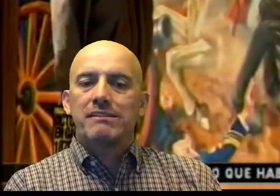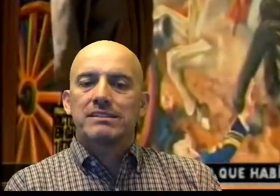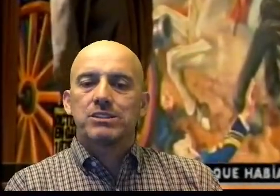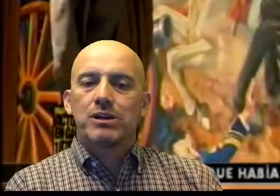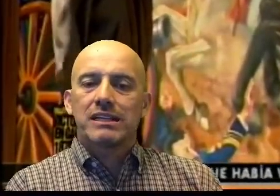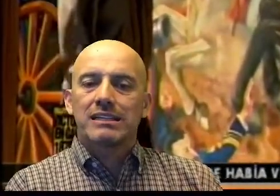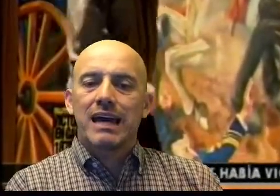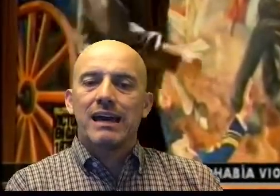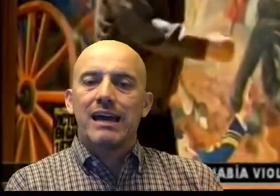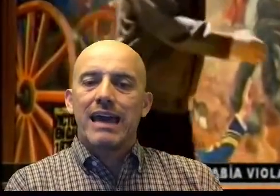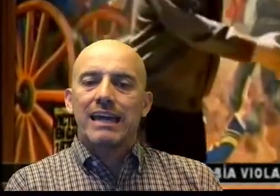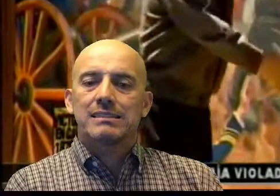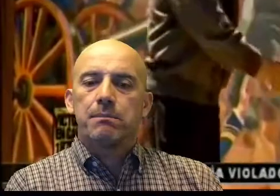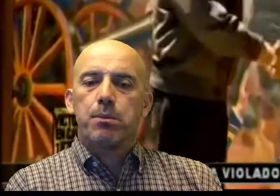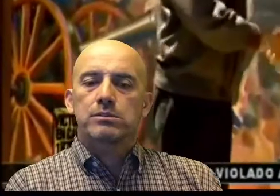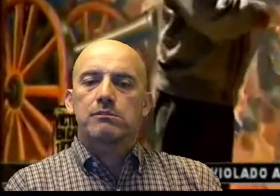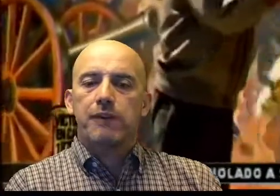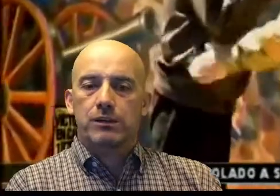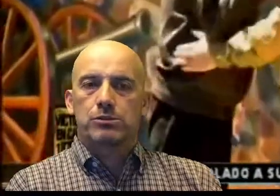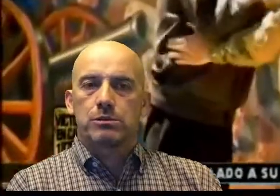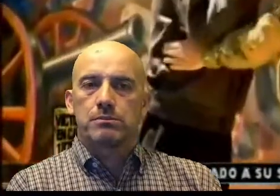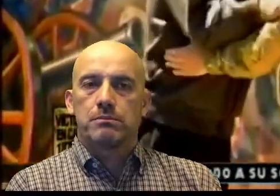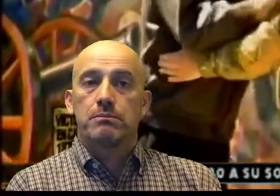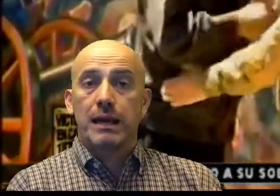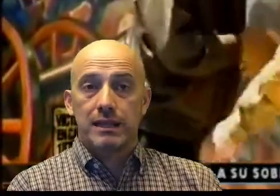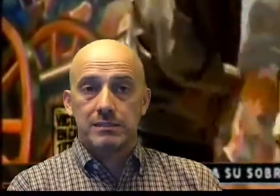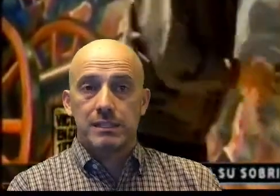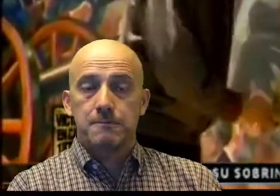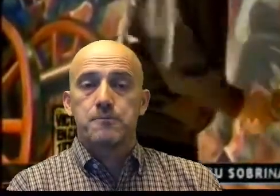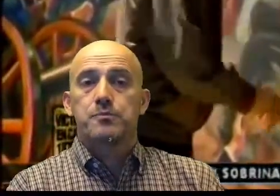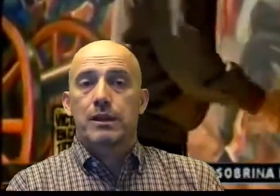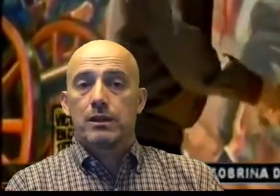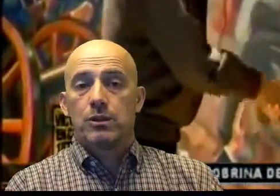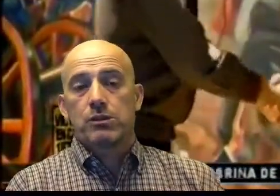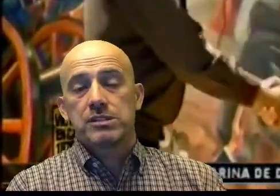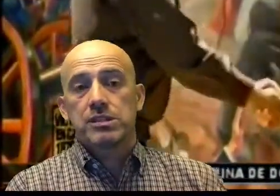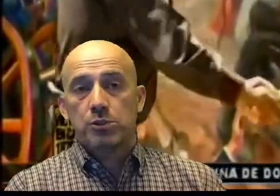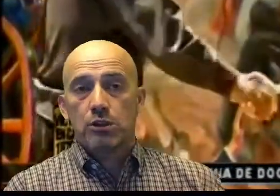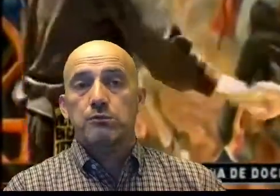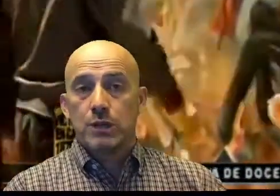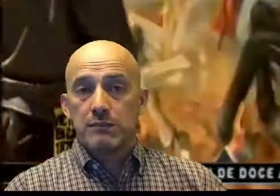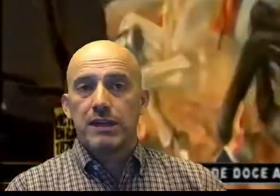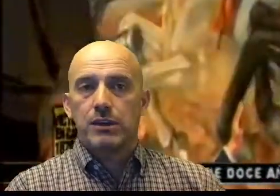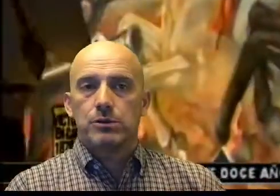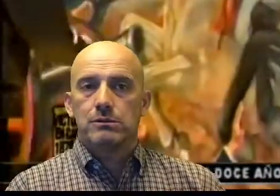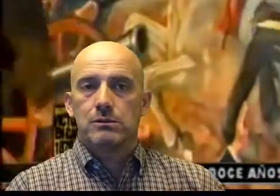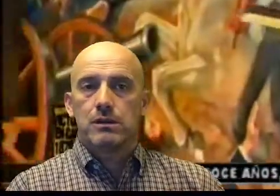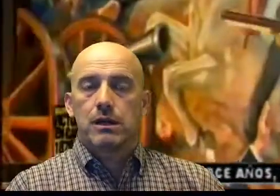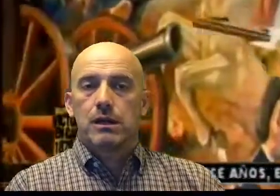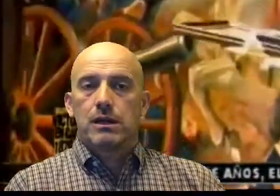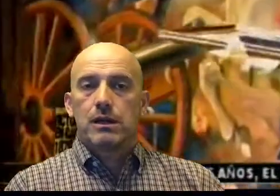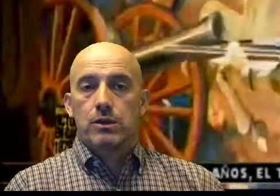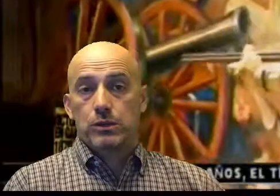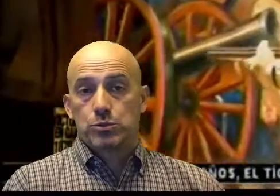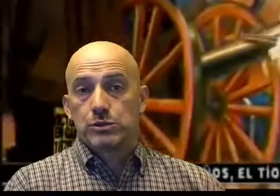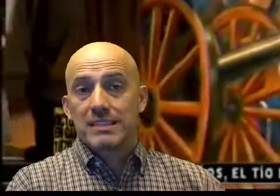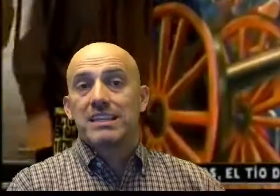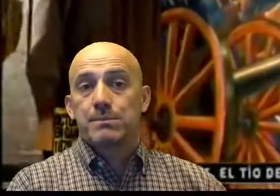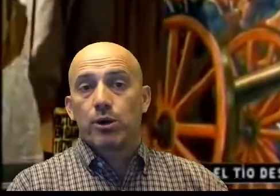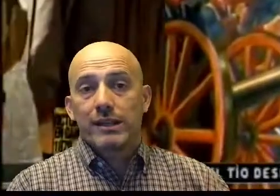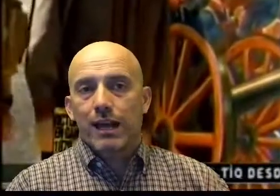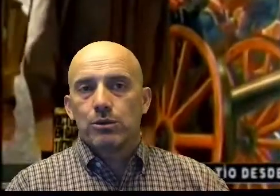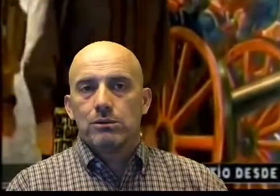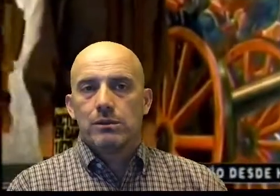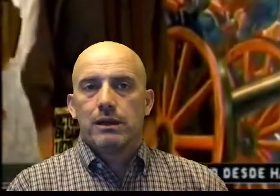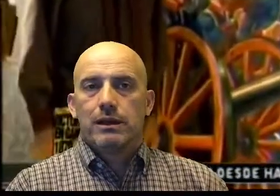puede haber sido escrita ex post facto vale decir lo que nos es titular boliviano eran su